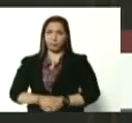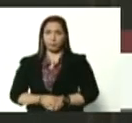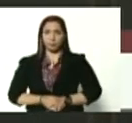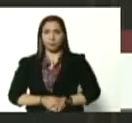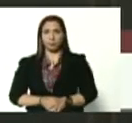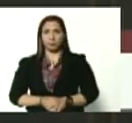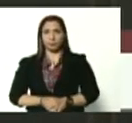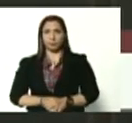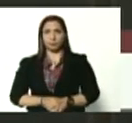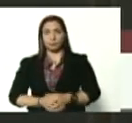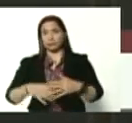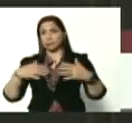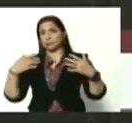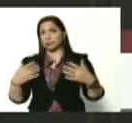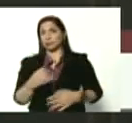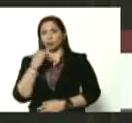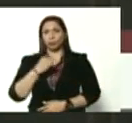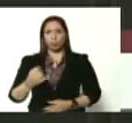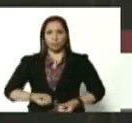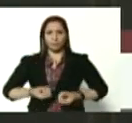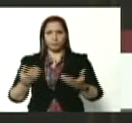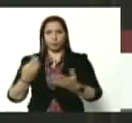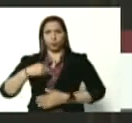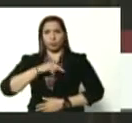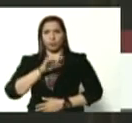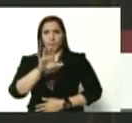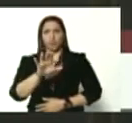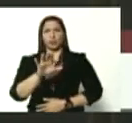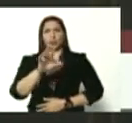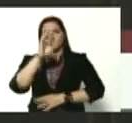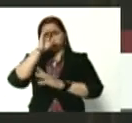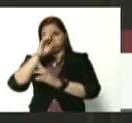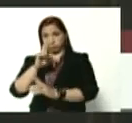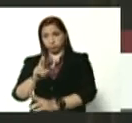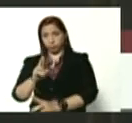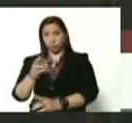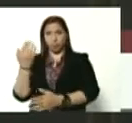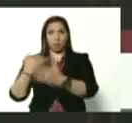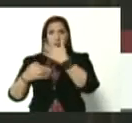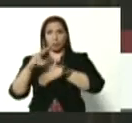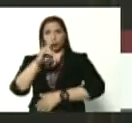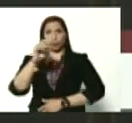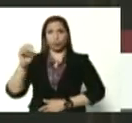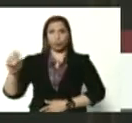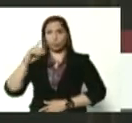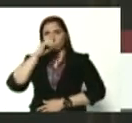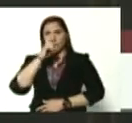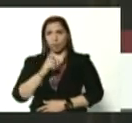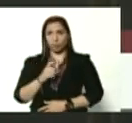por tanto que ha dado el sol de nuestra parte reconocer estos 200 años después